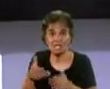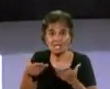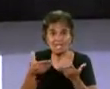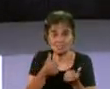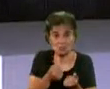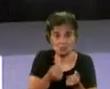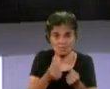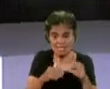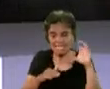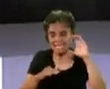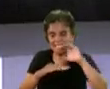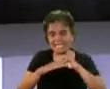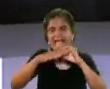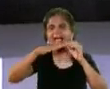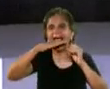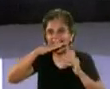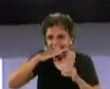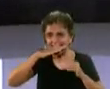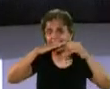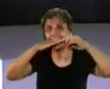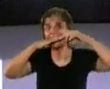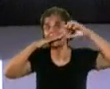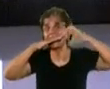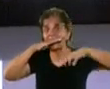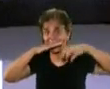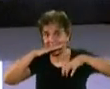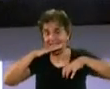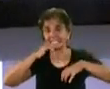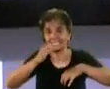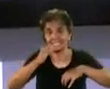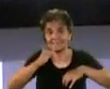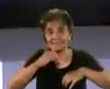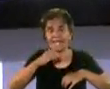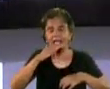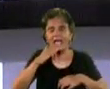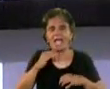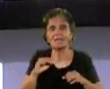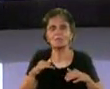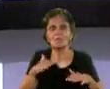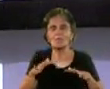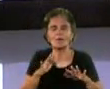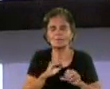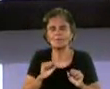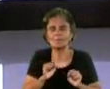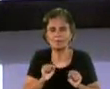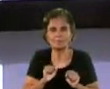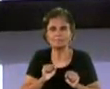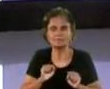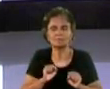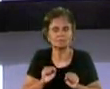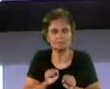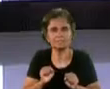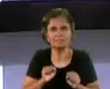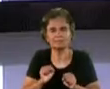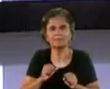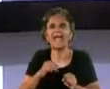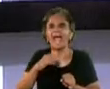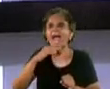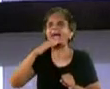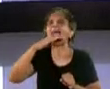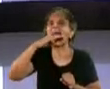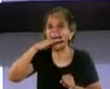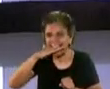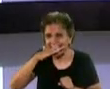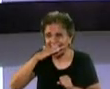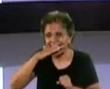va a morder la boca, porque al ser un movimiento clónico intenso, con él la mandíbula puede